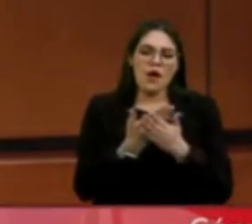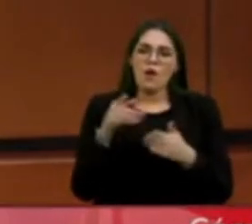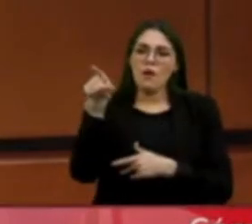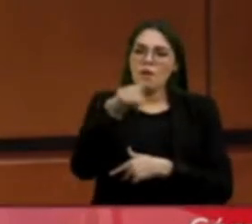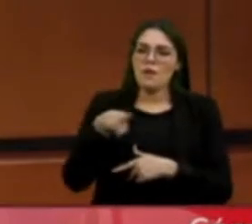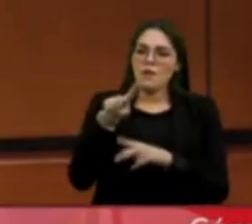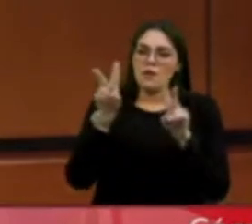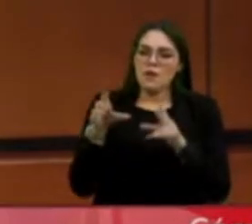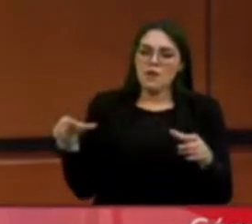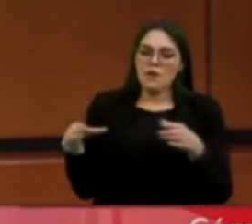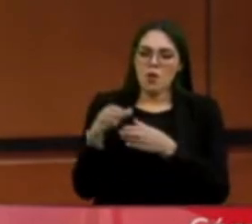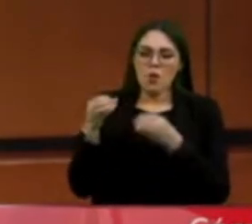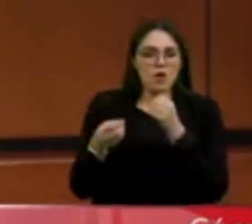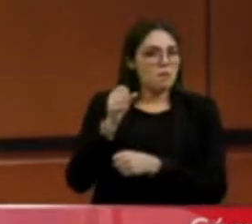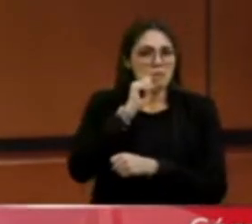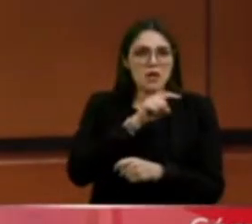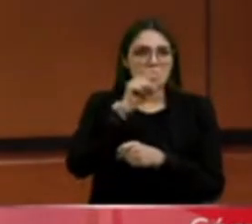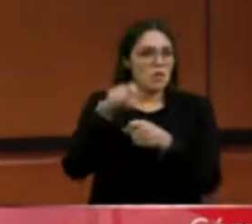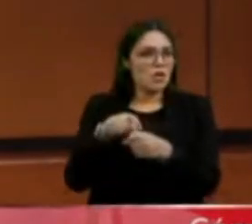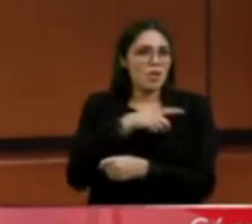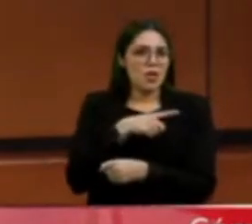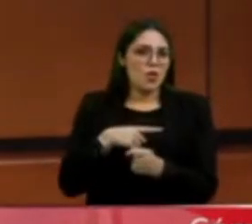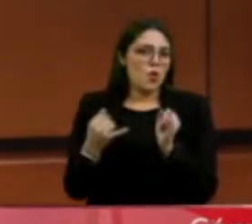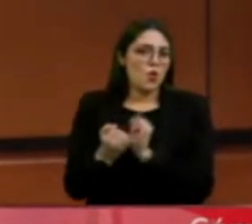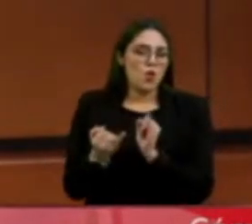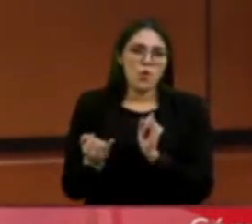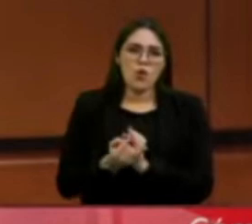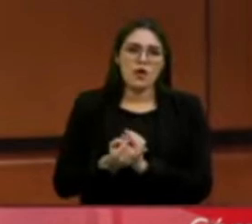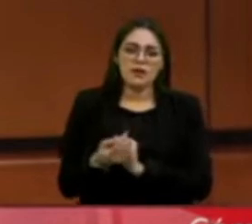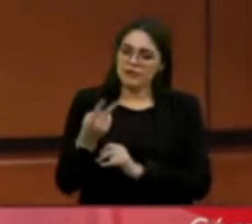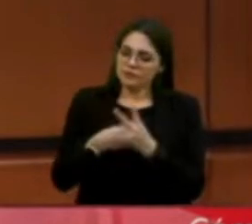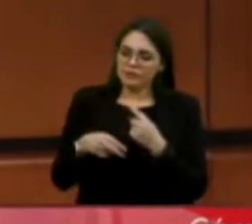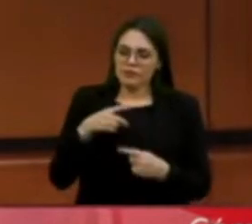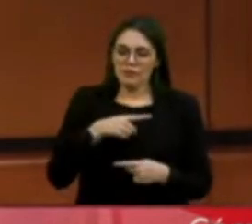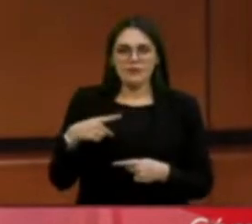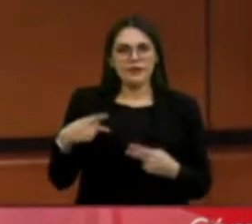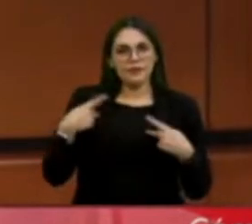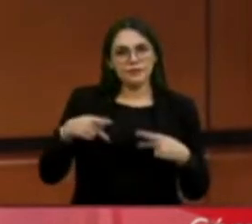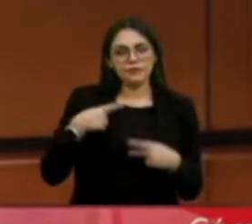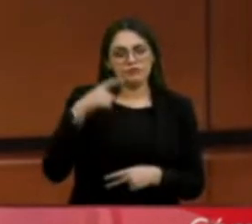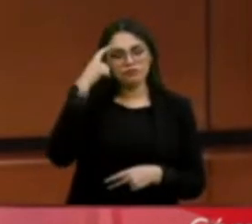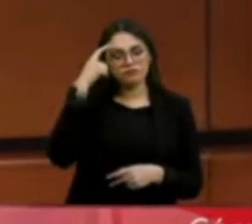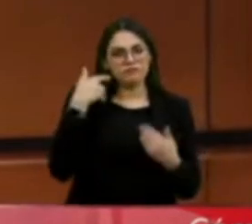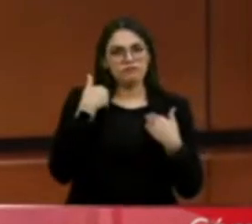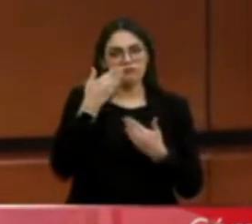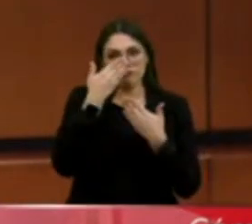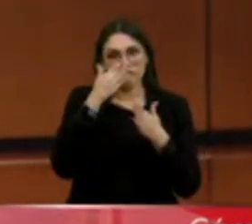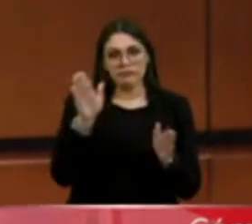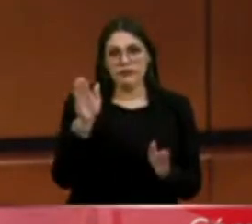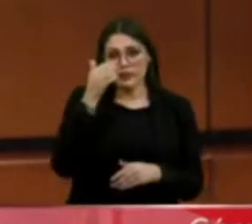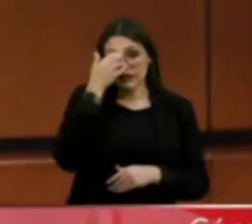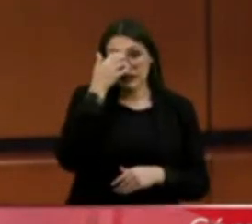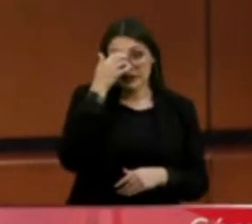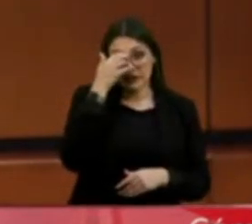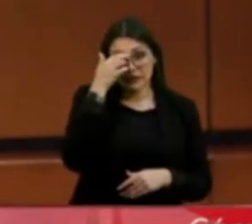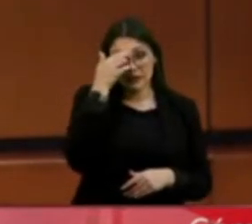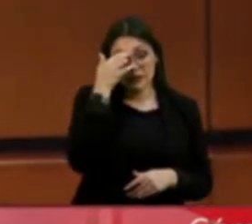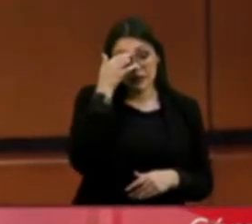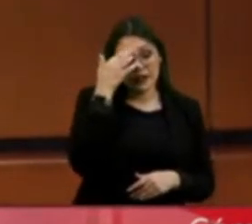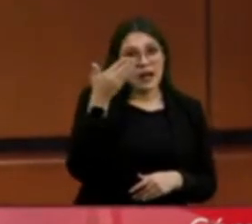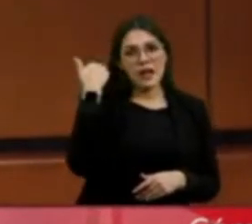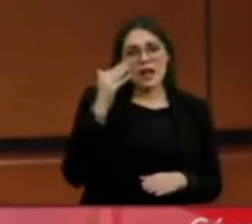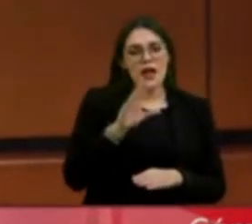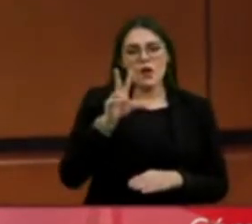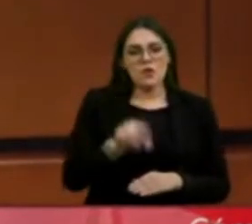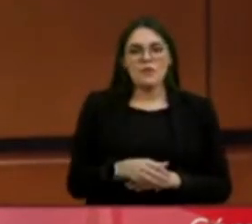judicial va a emerger de la conciencia del pueblo. Ya no como era. ¿Sí